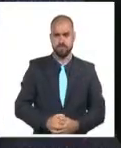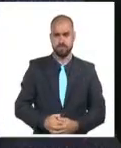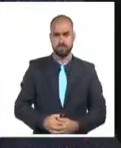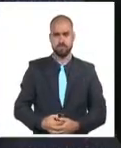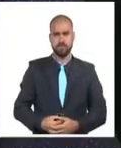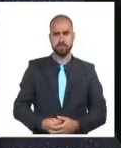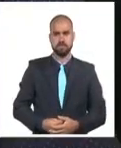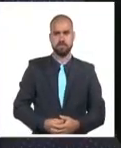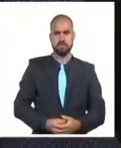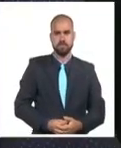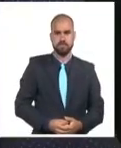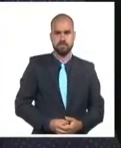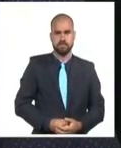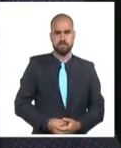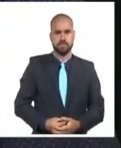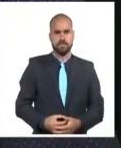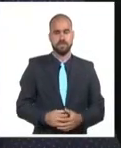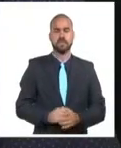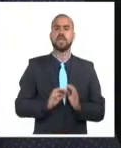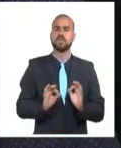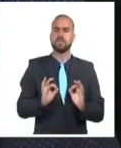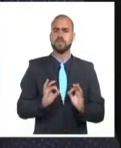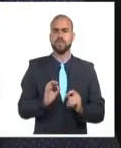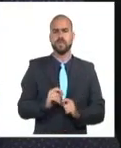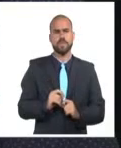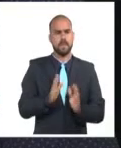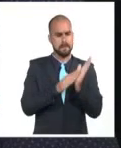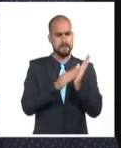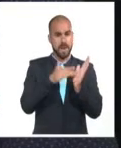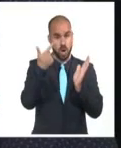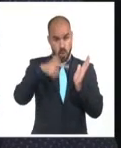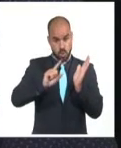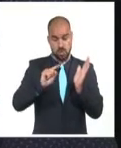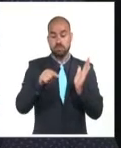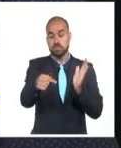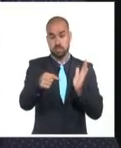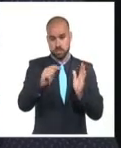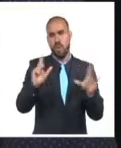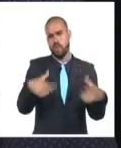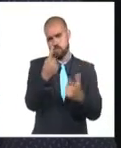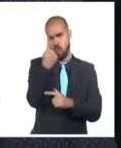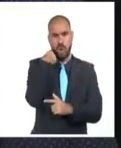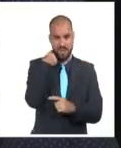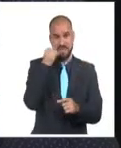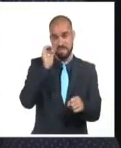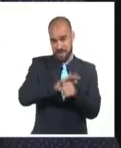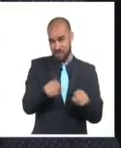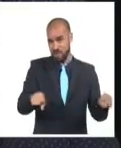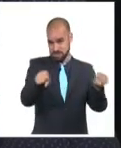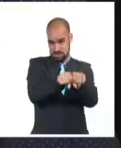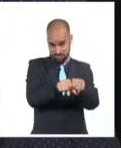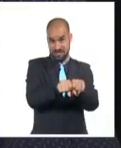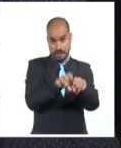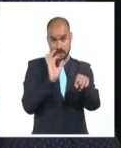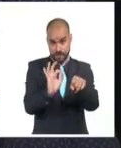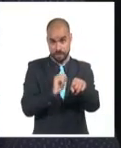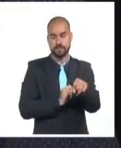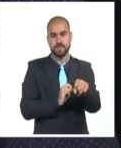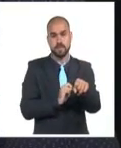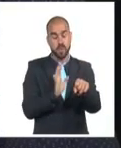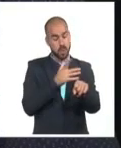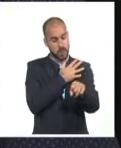es una unidad que del año que lleva, que de, en el mes de julio va a cumplir un año desde que se rehabilitó. Y realmente no se ha